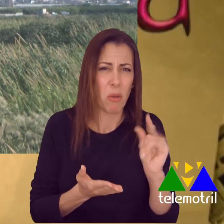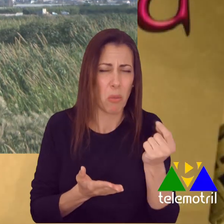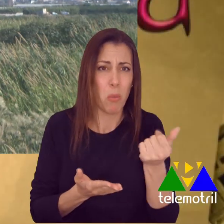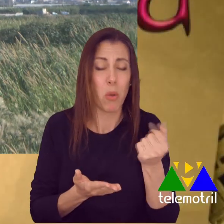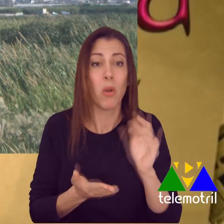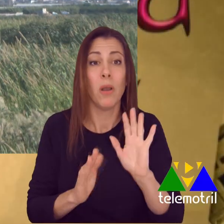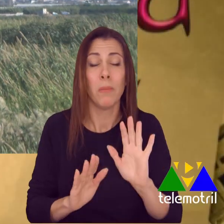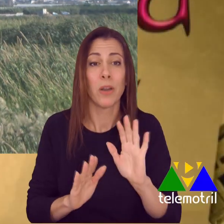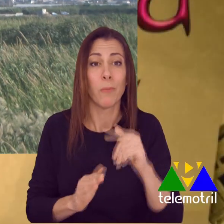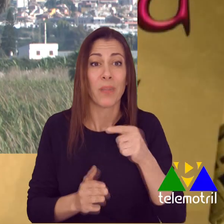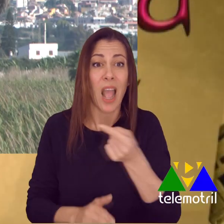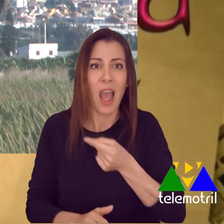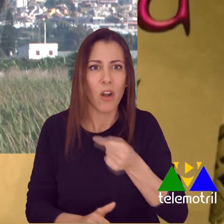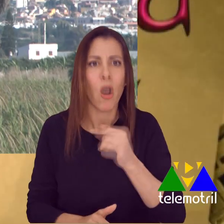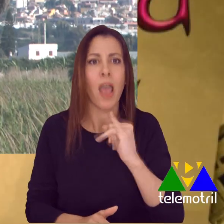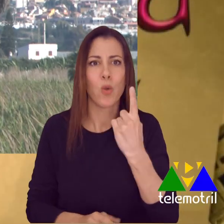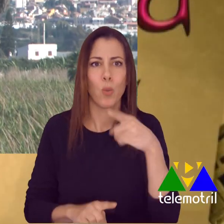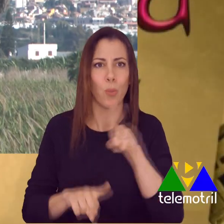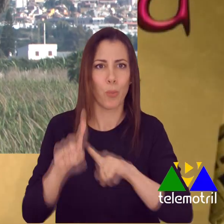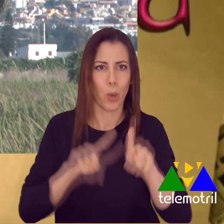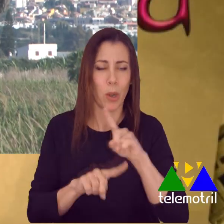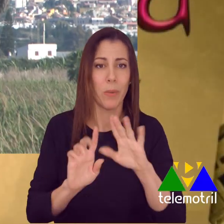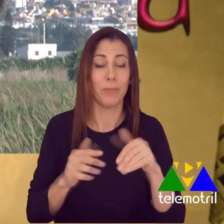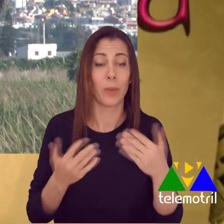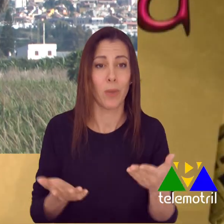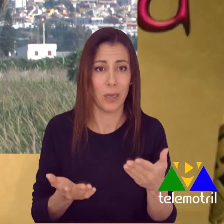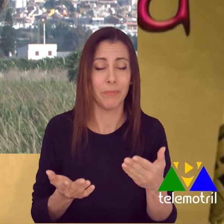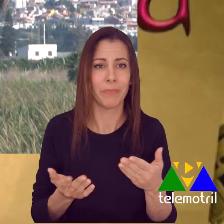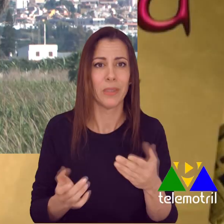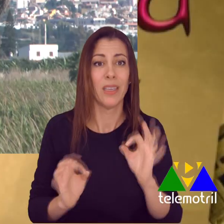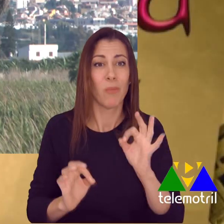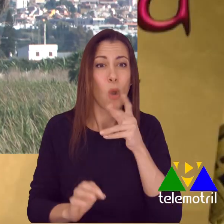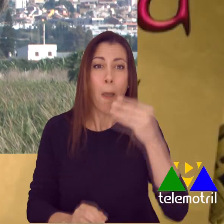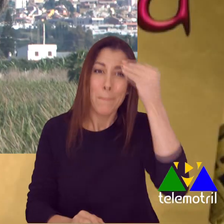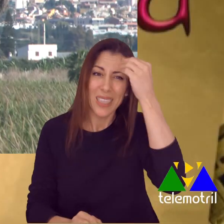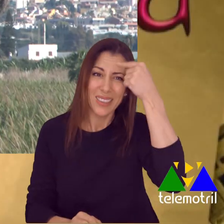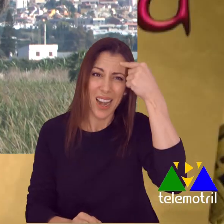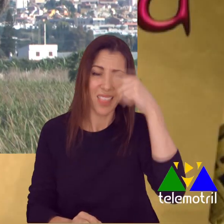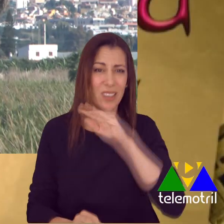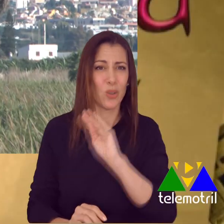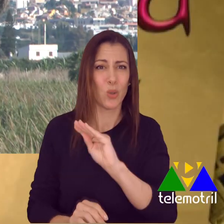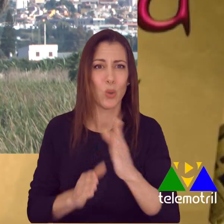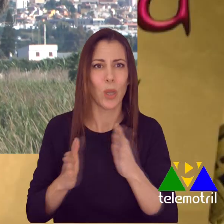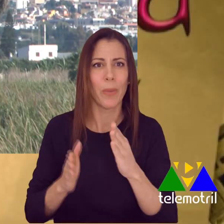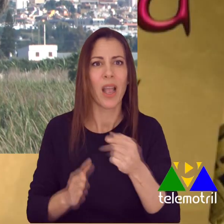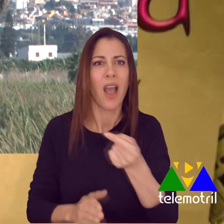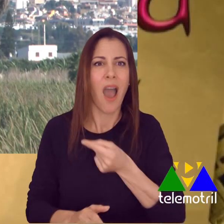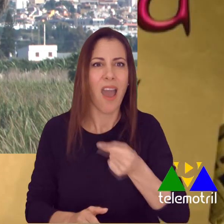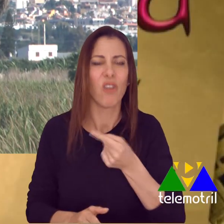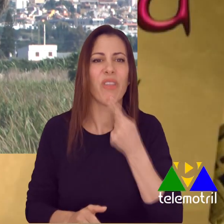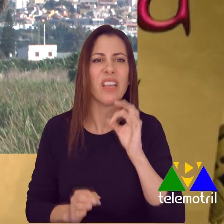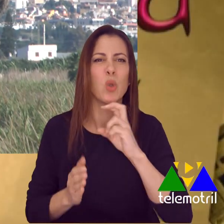poco. El arroz tenía un problema, y es que en la mentalidad de aquella época pensaban que el arroz era un cultivo